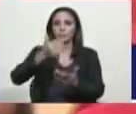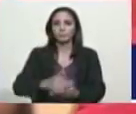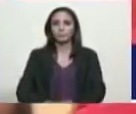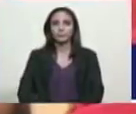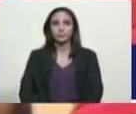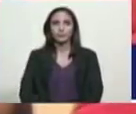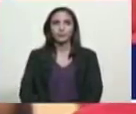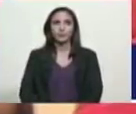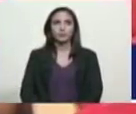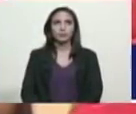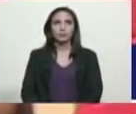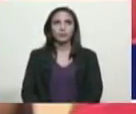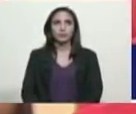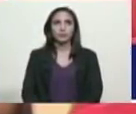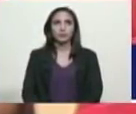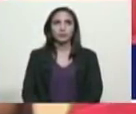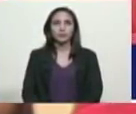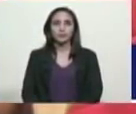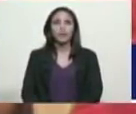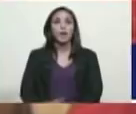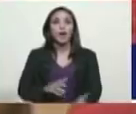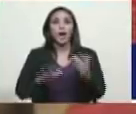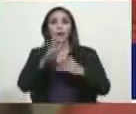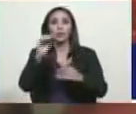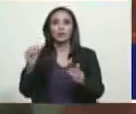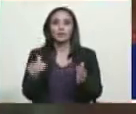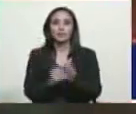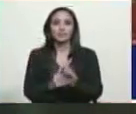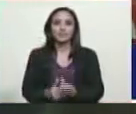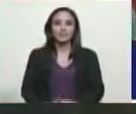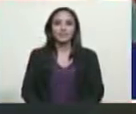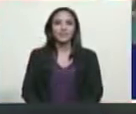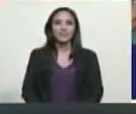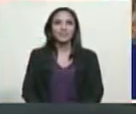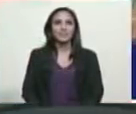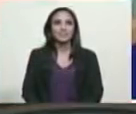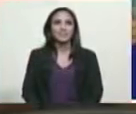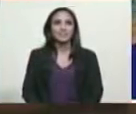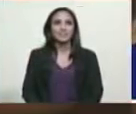Que sean 300.000, que sean 500.000.